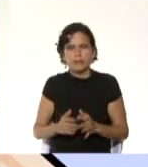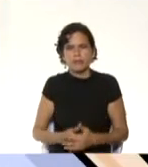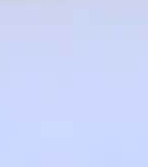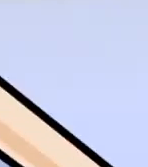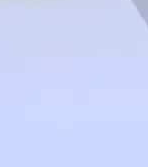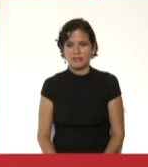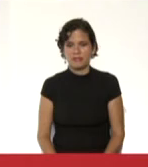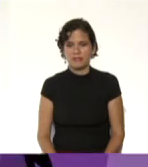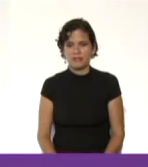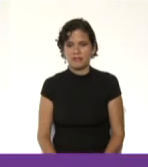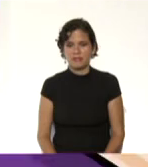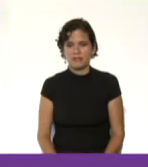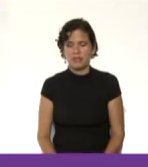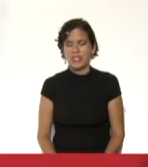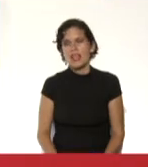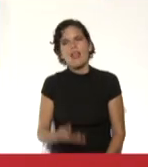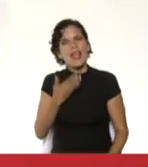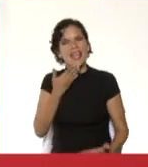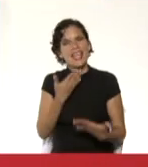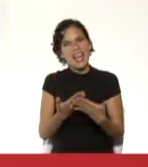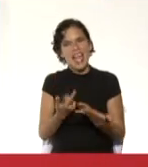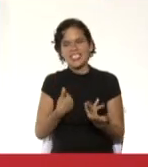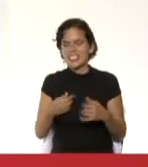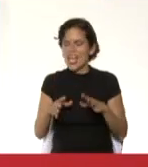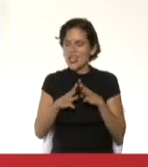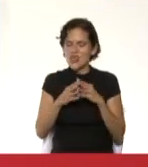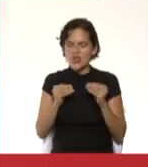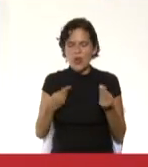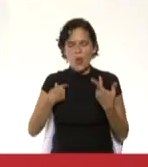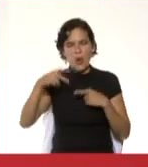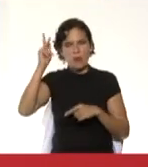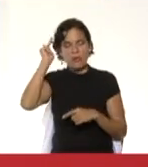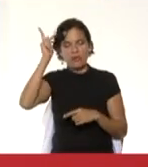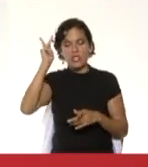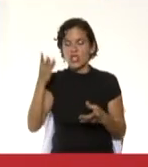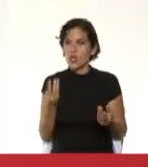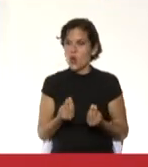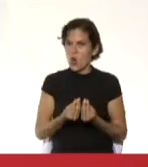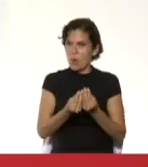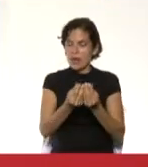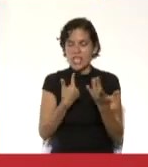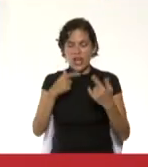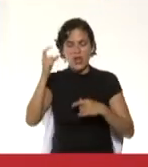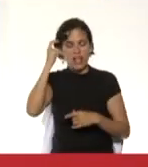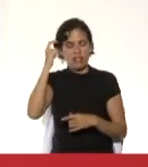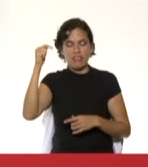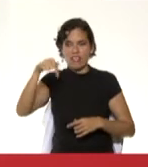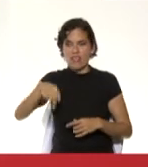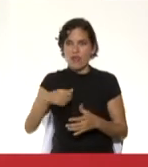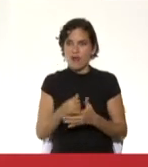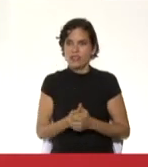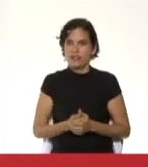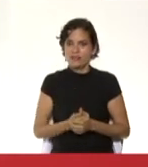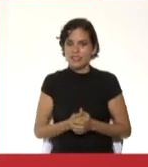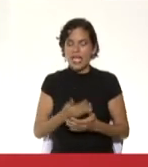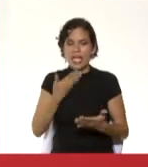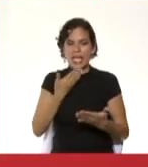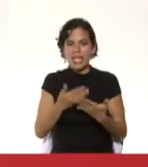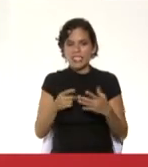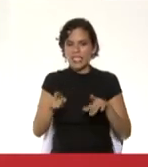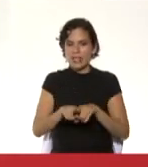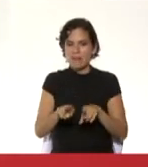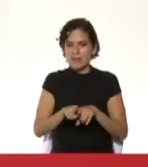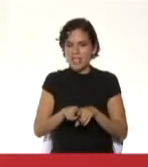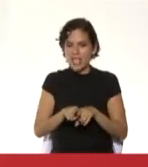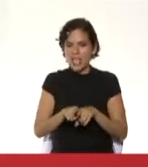común. Muchas gracias a todos los profesores que nos acompañaron el día de hoy. Muchísimas gracias también a nuestro personal